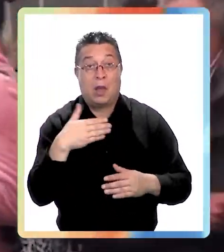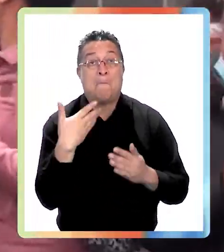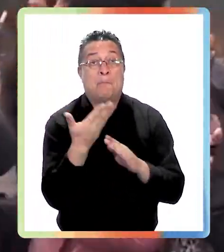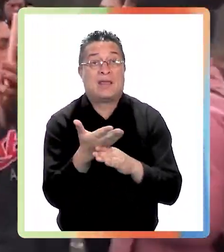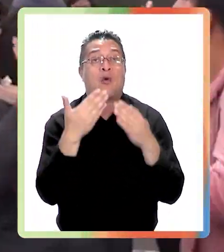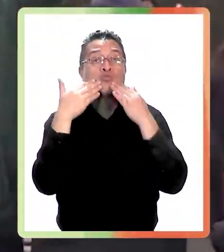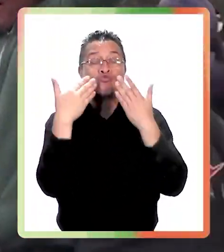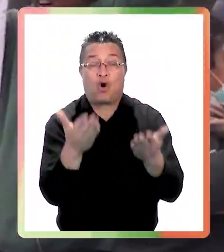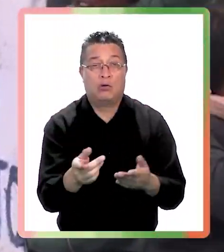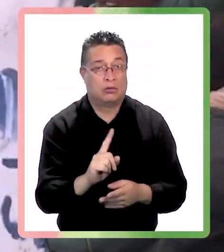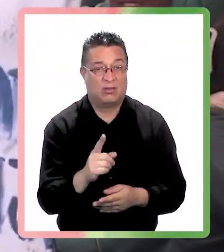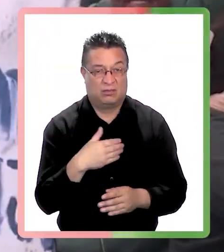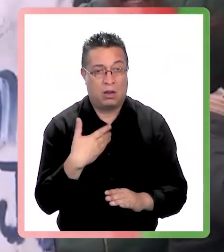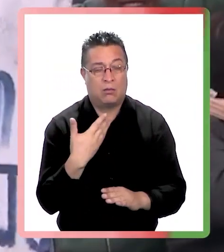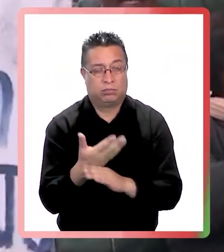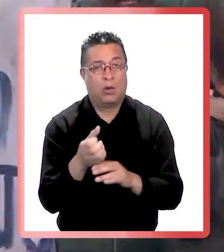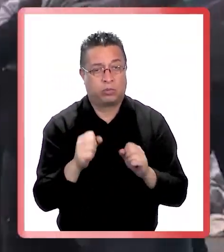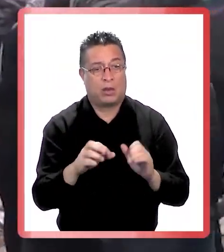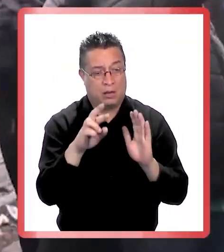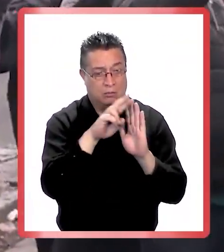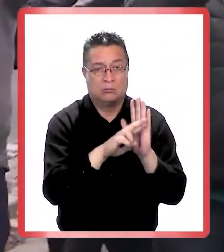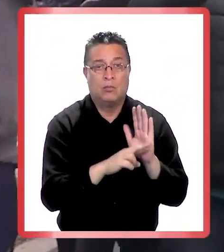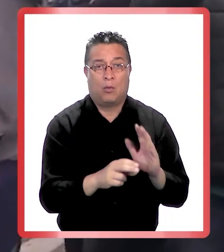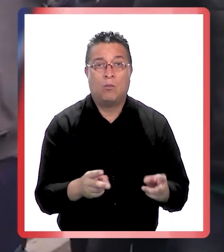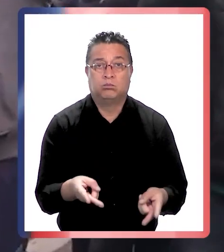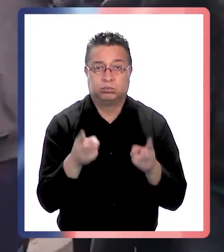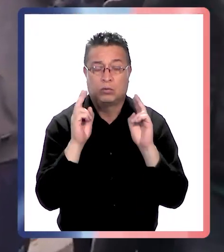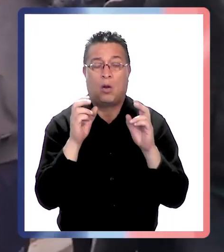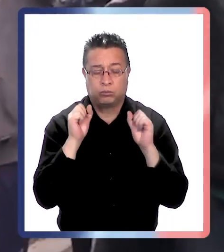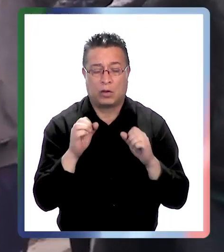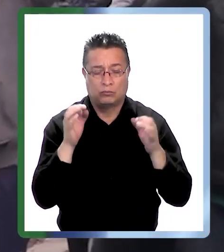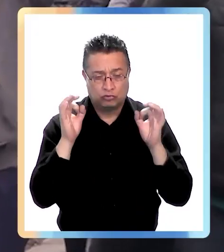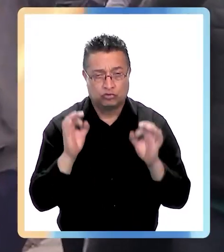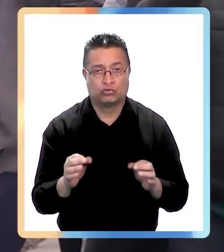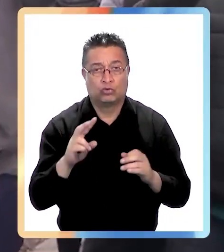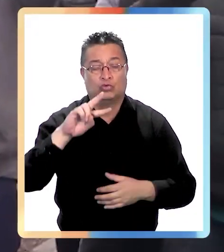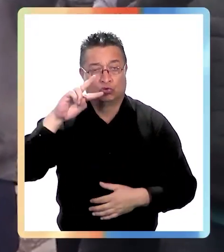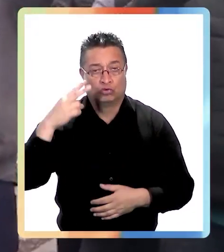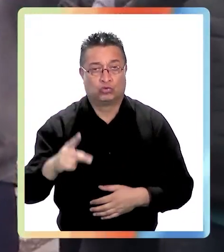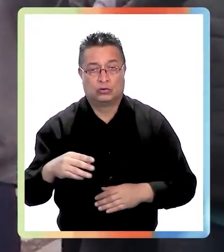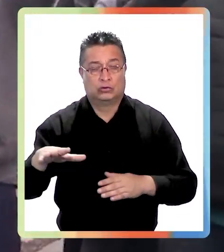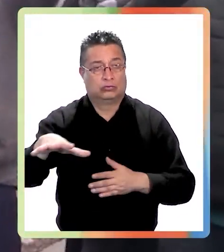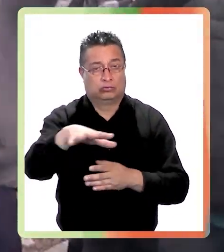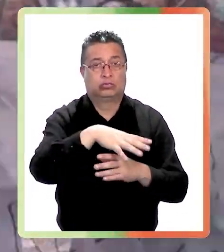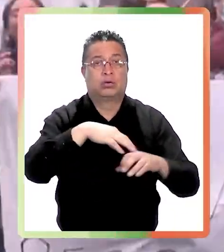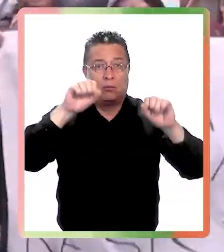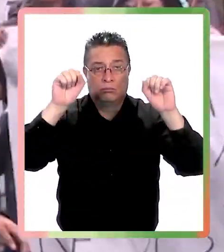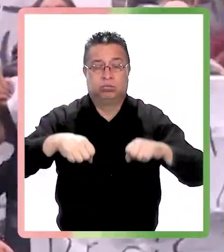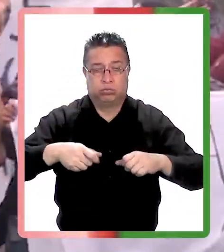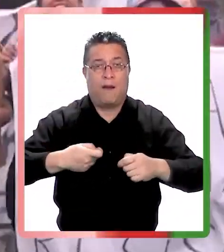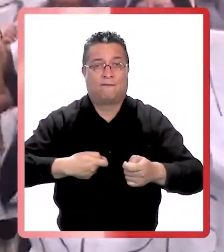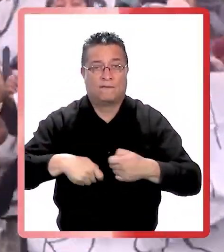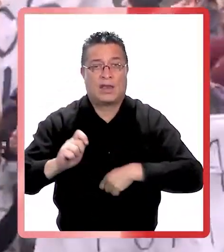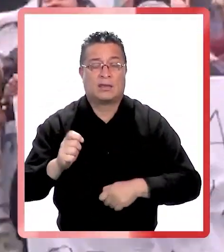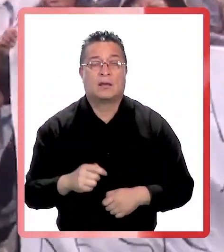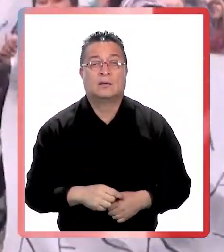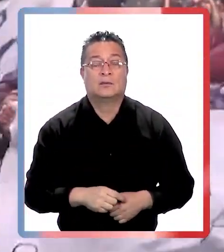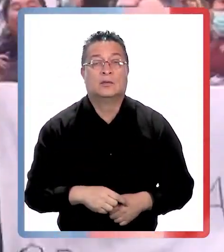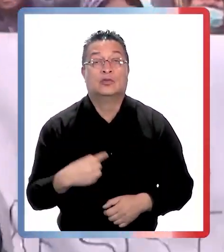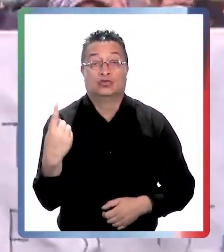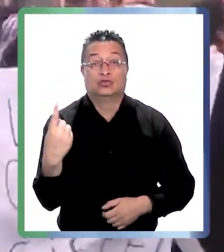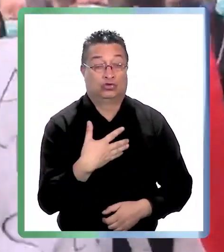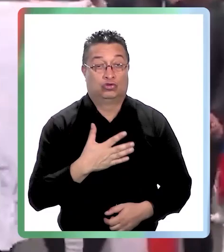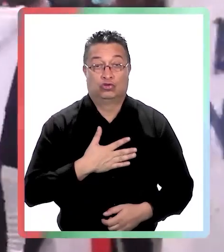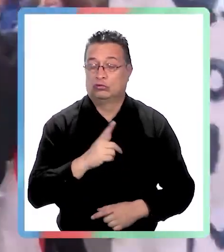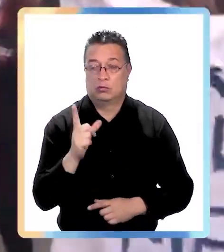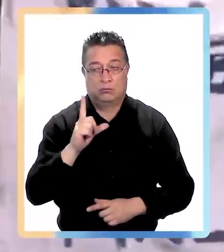regalos, al contrario, lo que solicitan es regularización, ya que tienen la certeza que los propietarios del predio aceptaron vender. Nosotros no